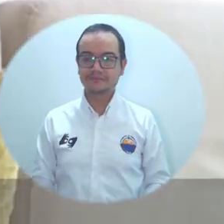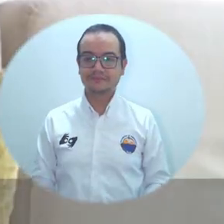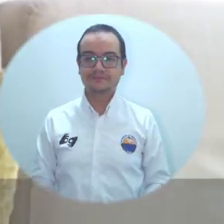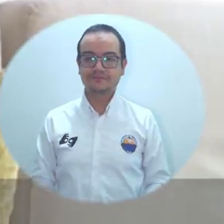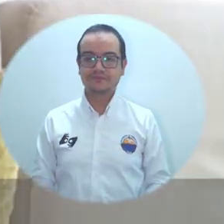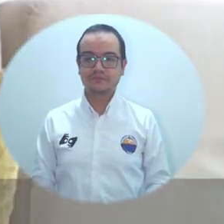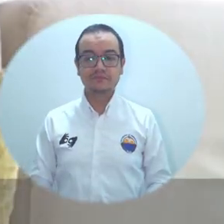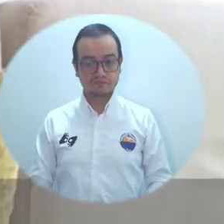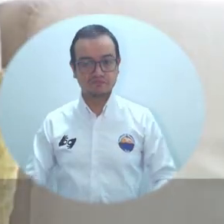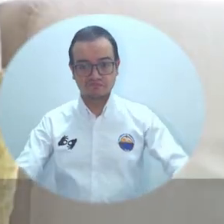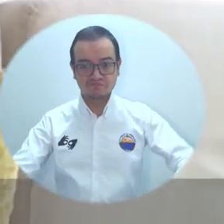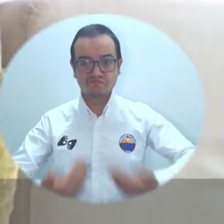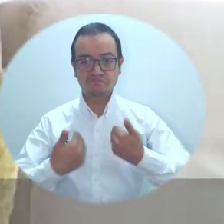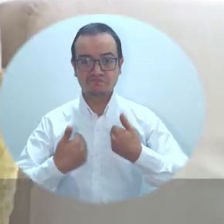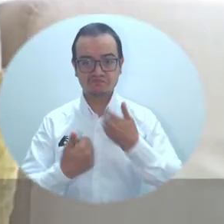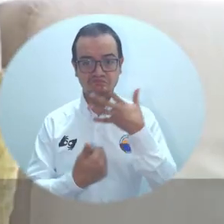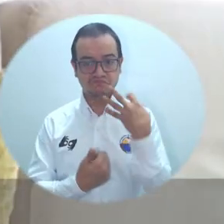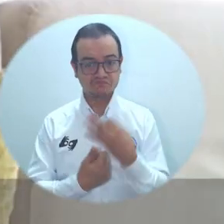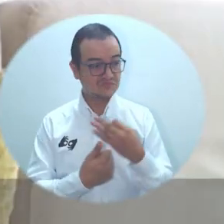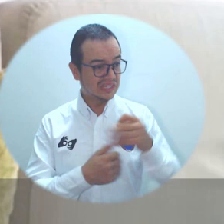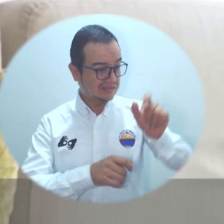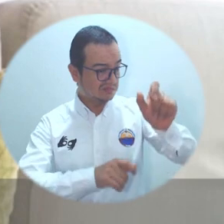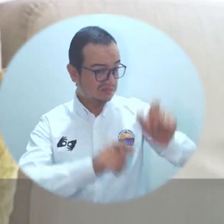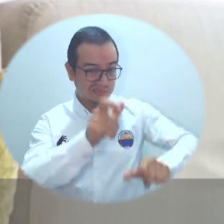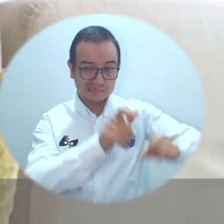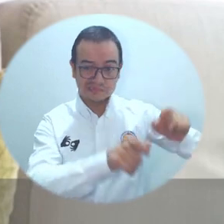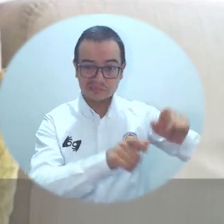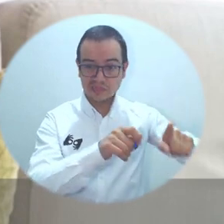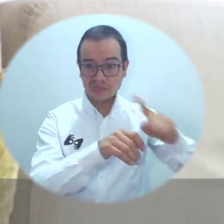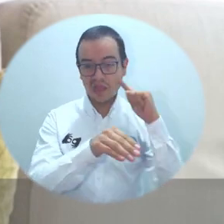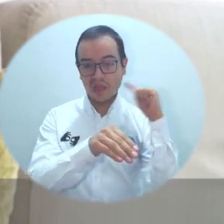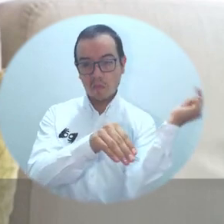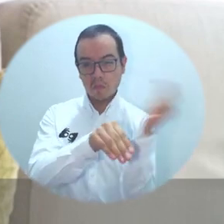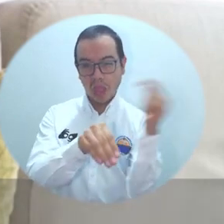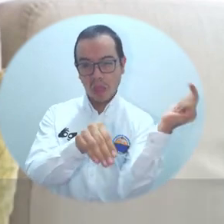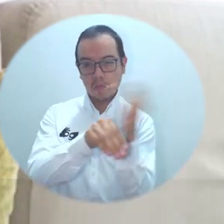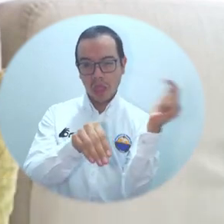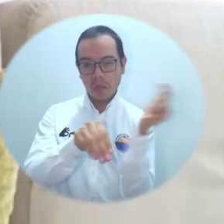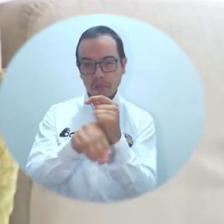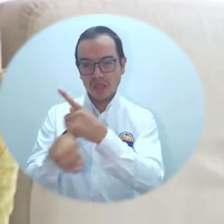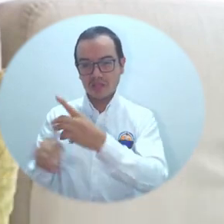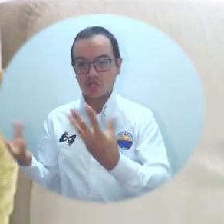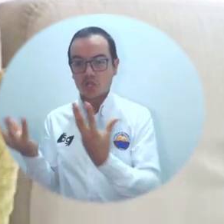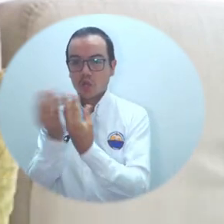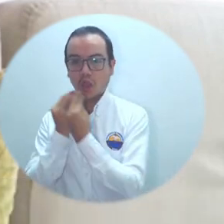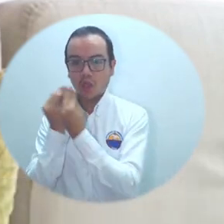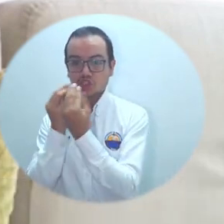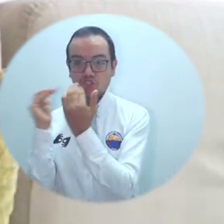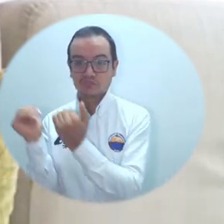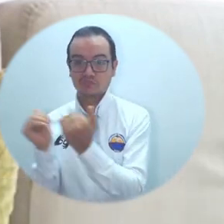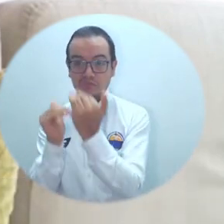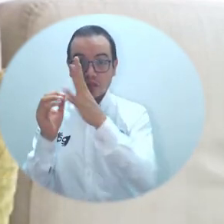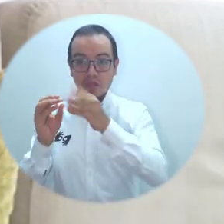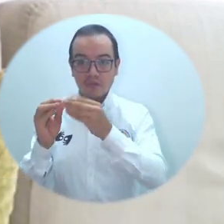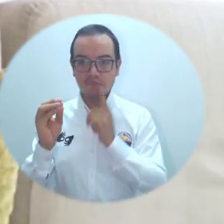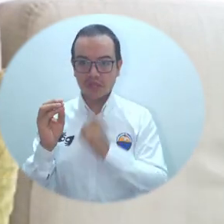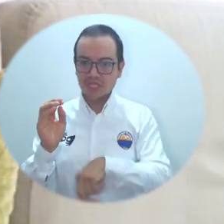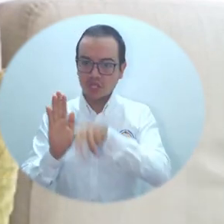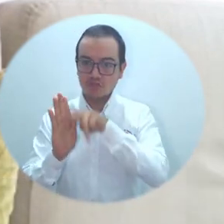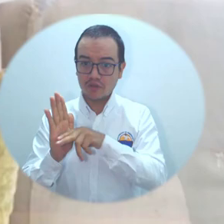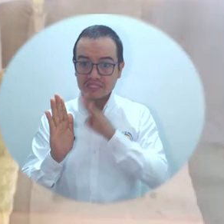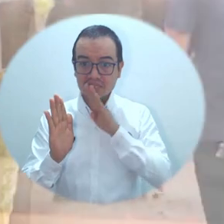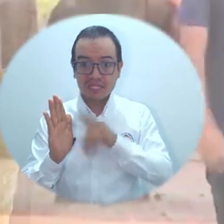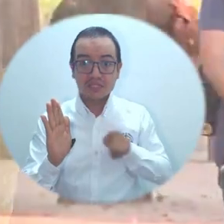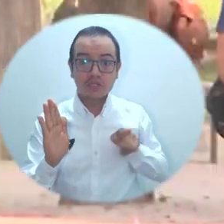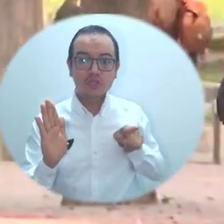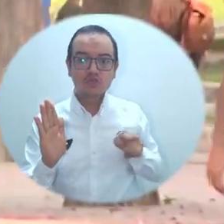categóricamente los señalamientos que han venido haciendo a los miembros del Consejo Superior y a la política del doctor